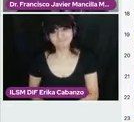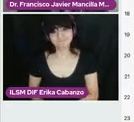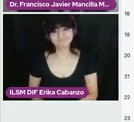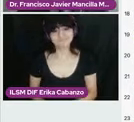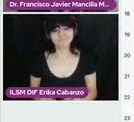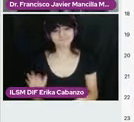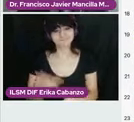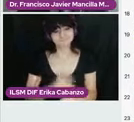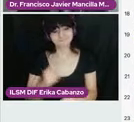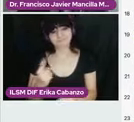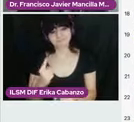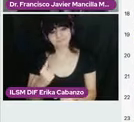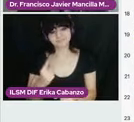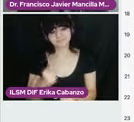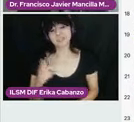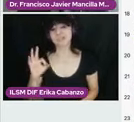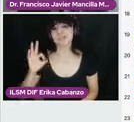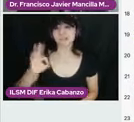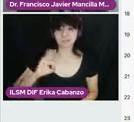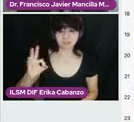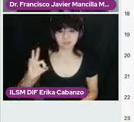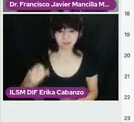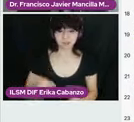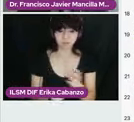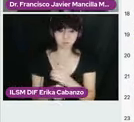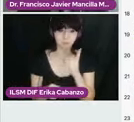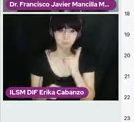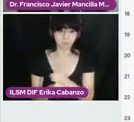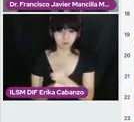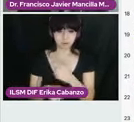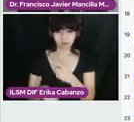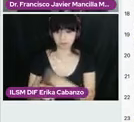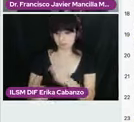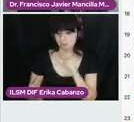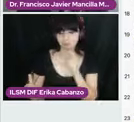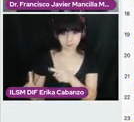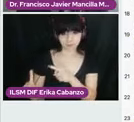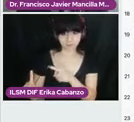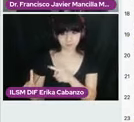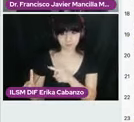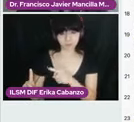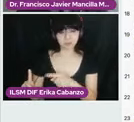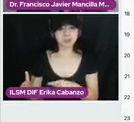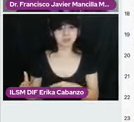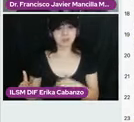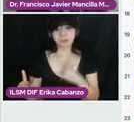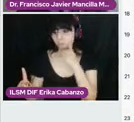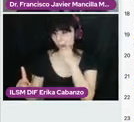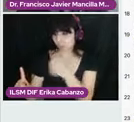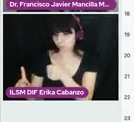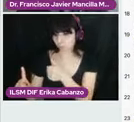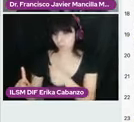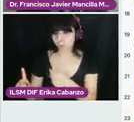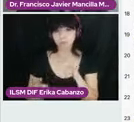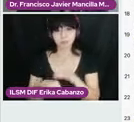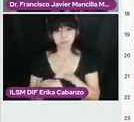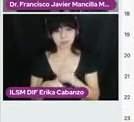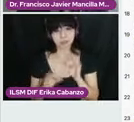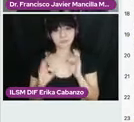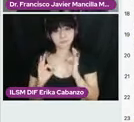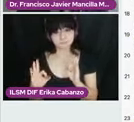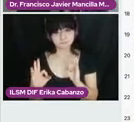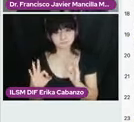podemos estar quitando la oportunidad a un paciente de ser tratado de manera oportuna, ¿sí? Muchas veces